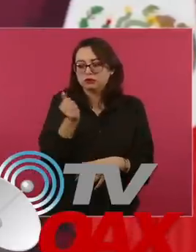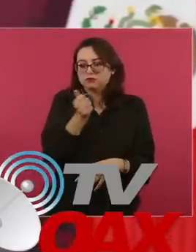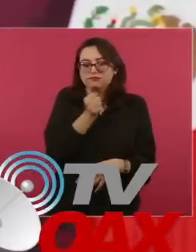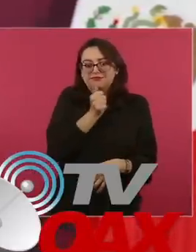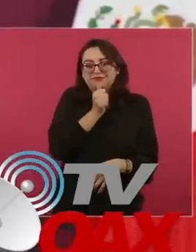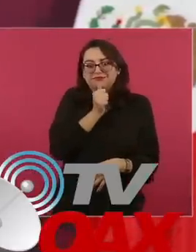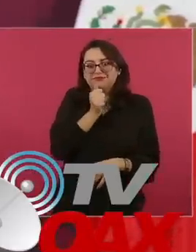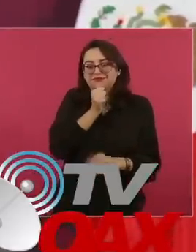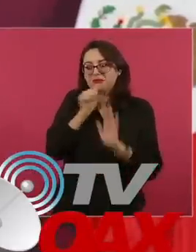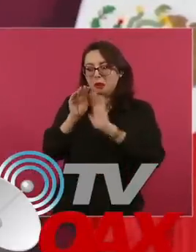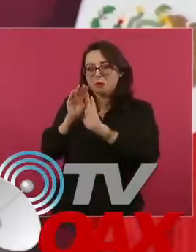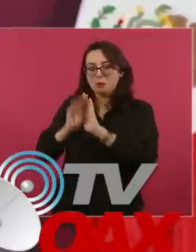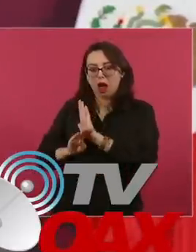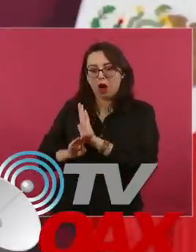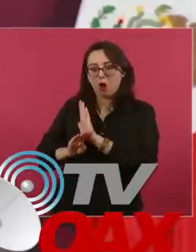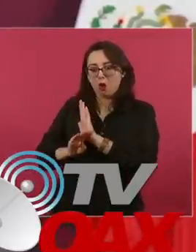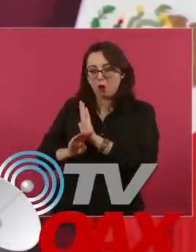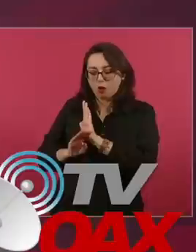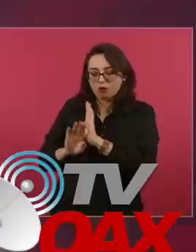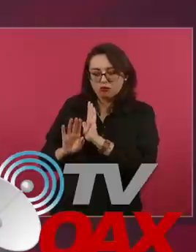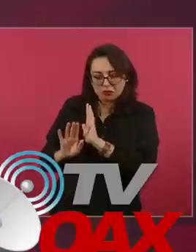eso sí es